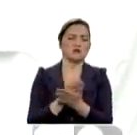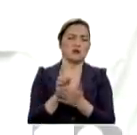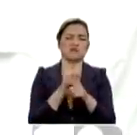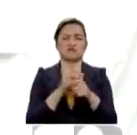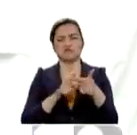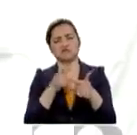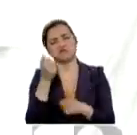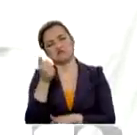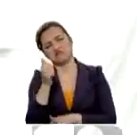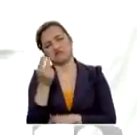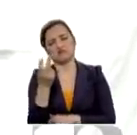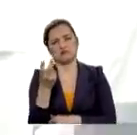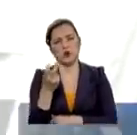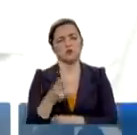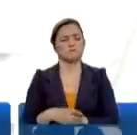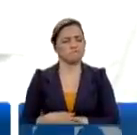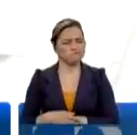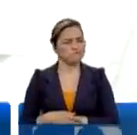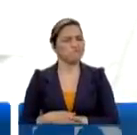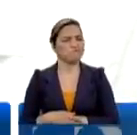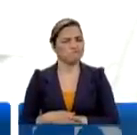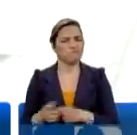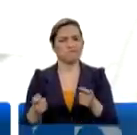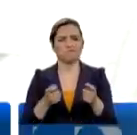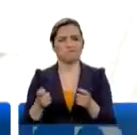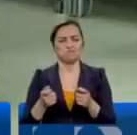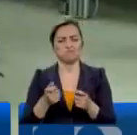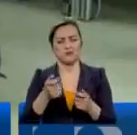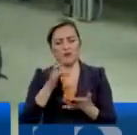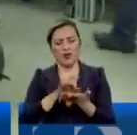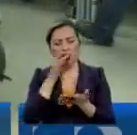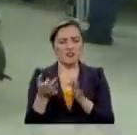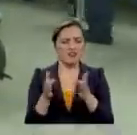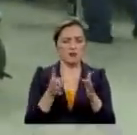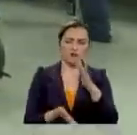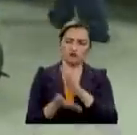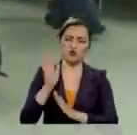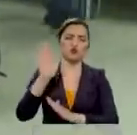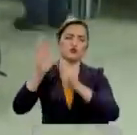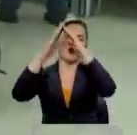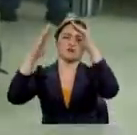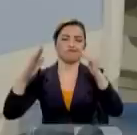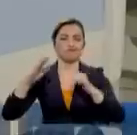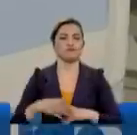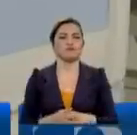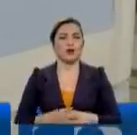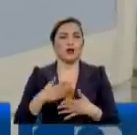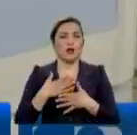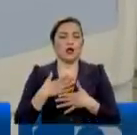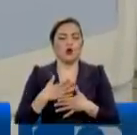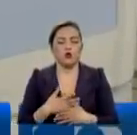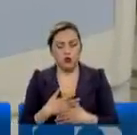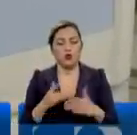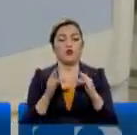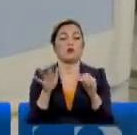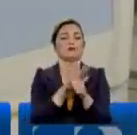12 pacientes. En su gran mayoría han sido manejados ambulatoriamente. Este alivio también se refleja en la ocupación del número de camas,